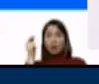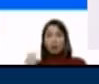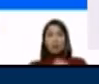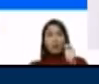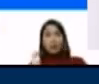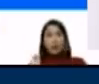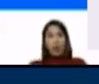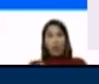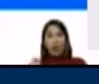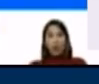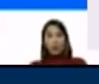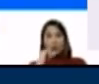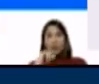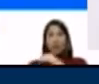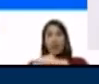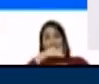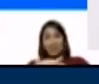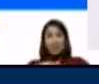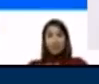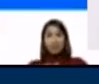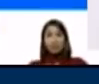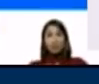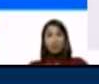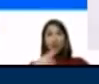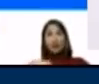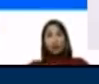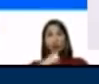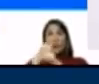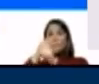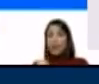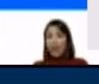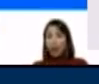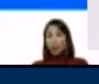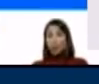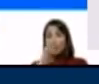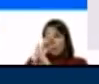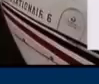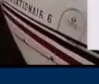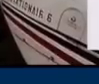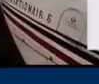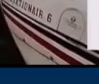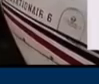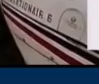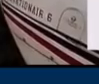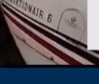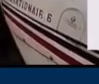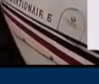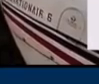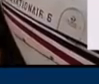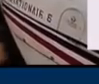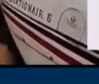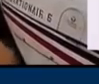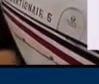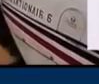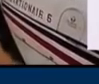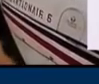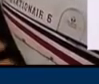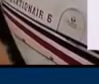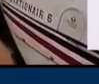votar, sobre todo en esta realidad. Ya el ciudadano debería estar muy consciente de todo lo anterior, pero este punto es